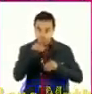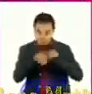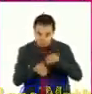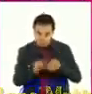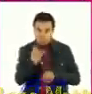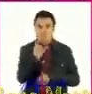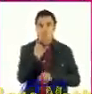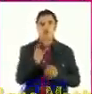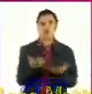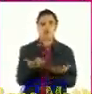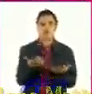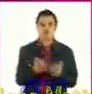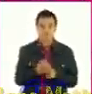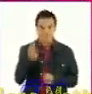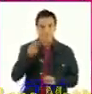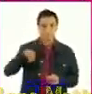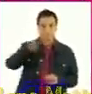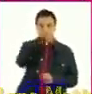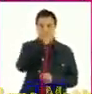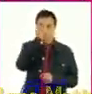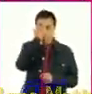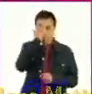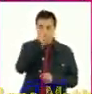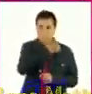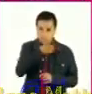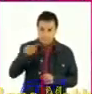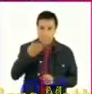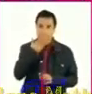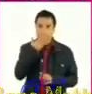Tenemos que saber cuándo se va a hacer para estar bien organizados.